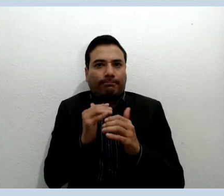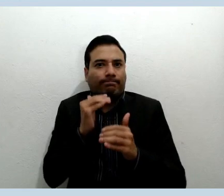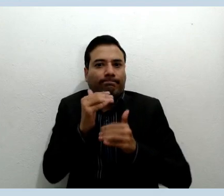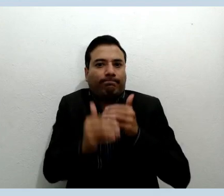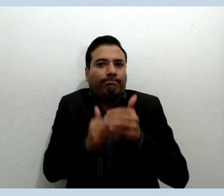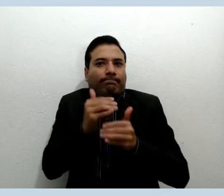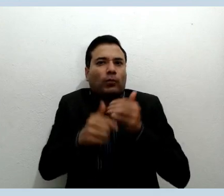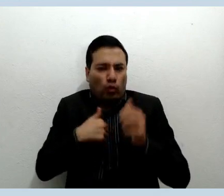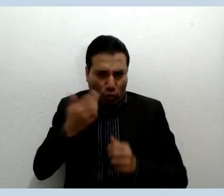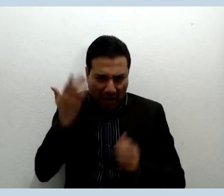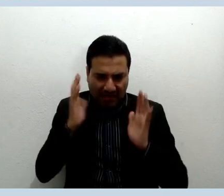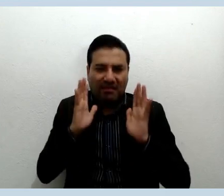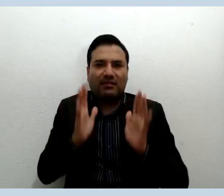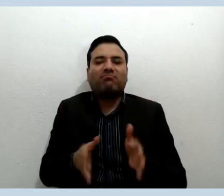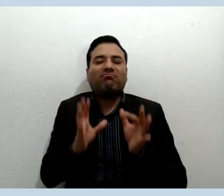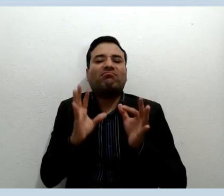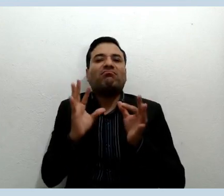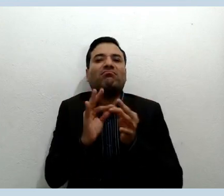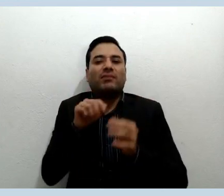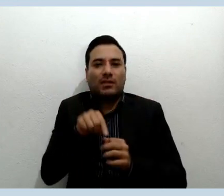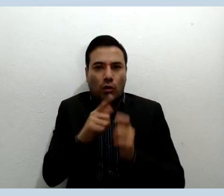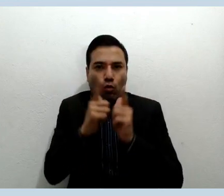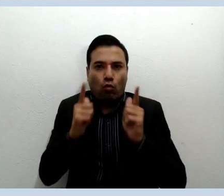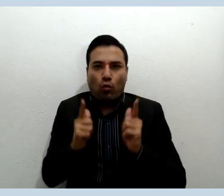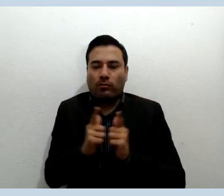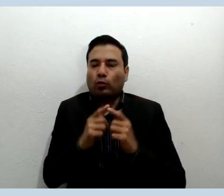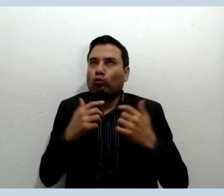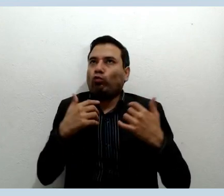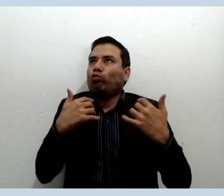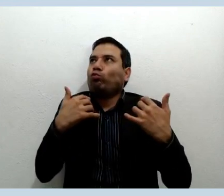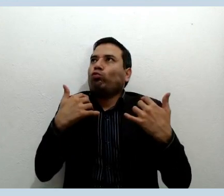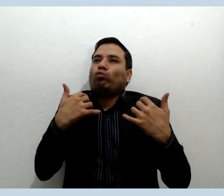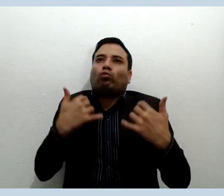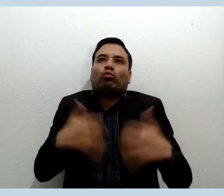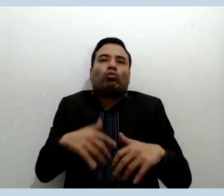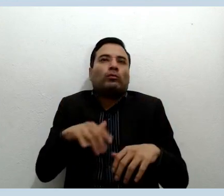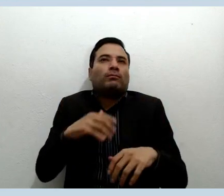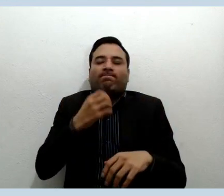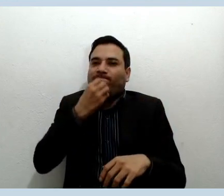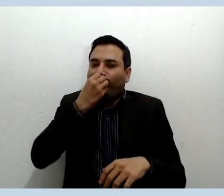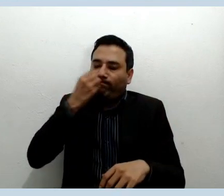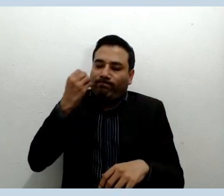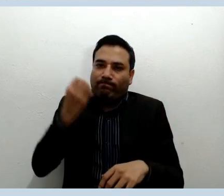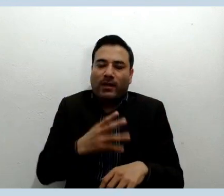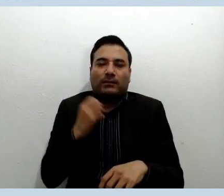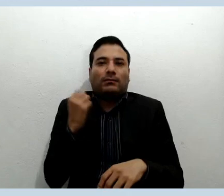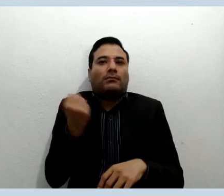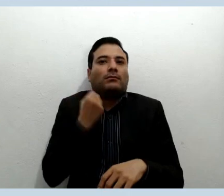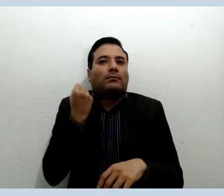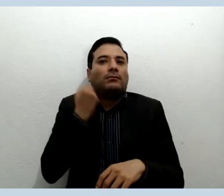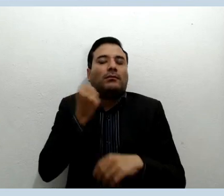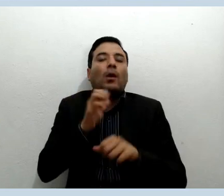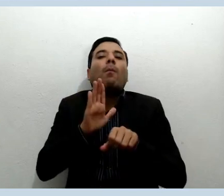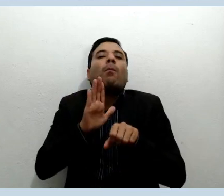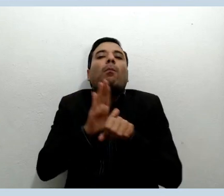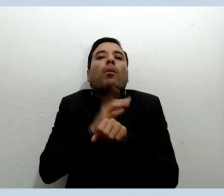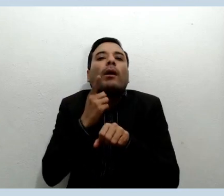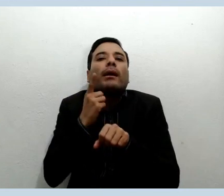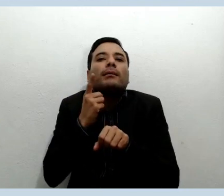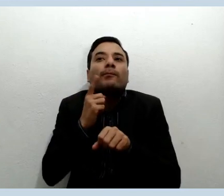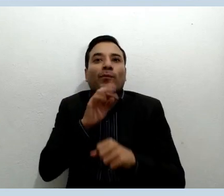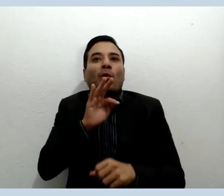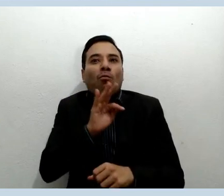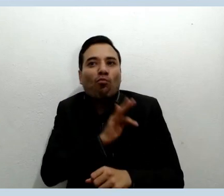dicho muchas veces es un espacio muy privilegiado en el sentido de que hacer permitirnos hacer estos